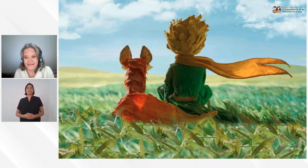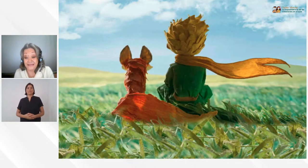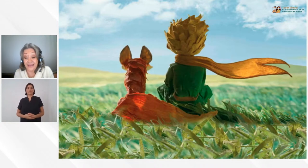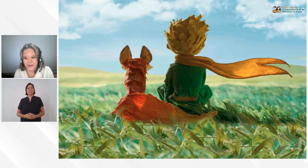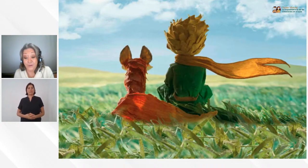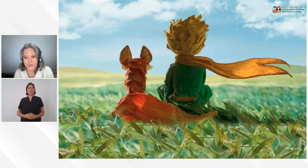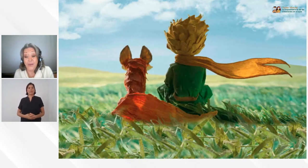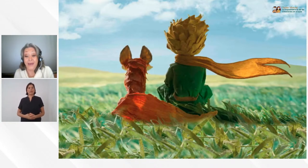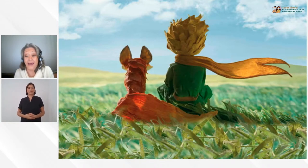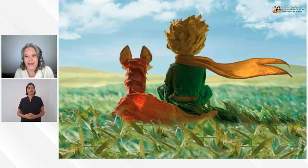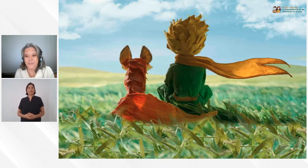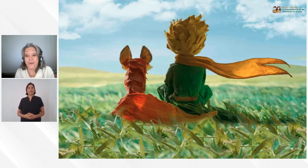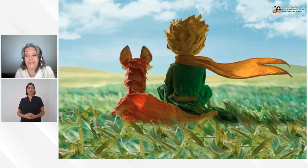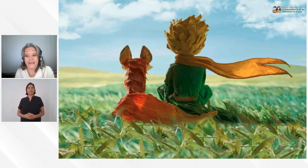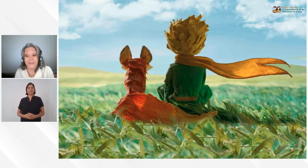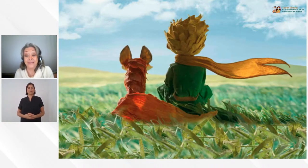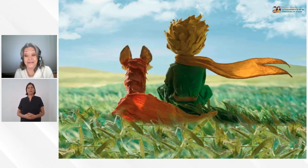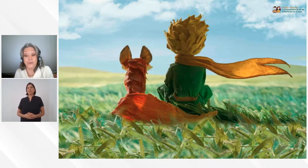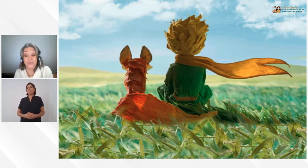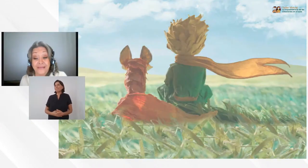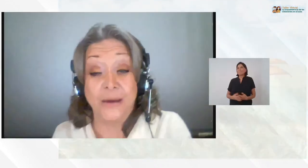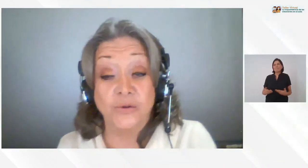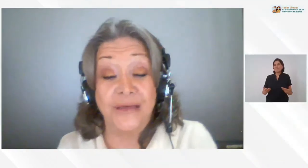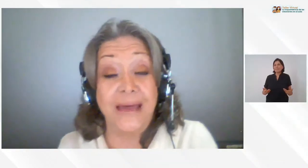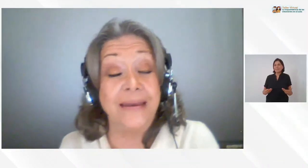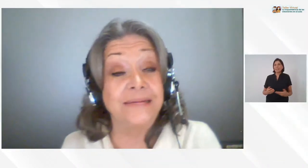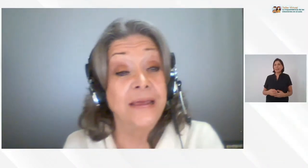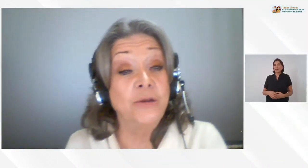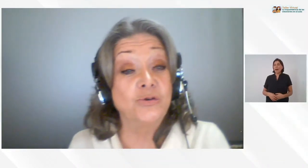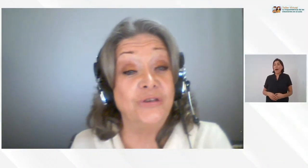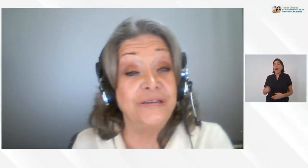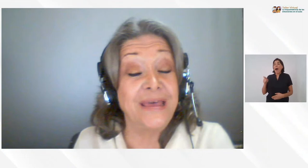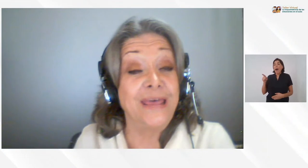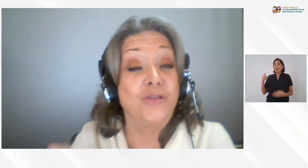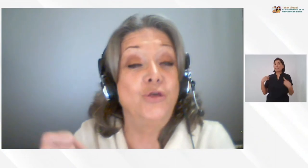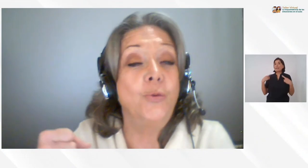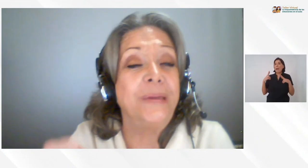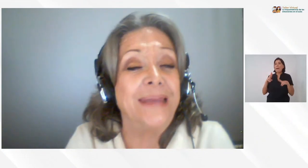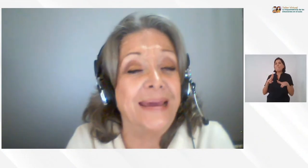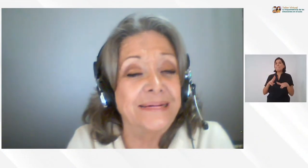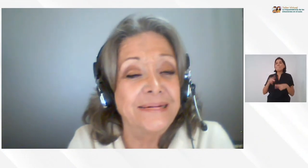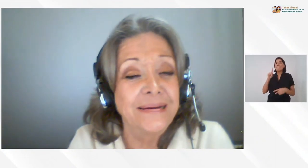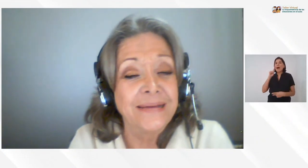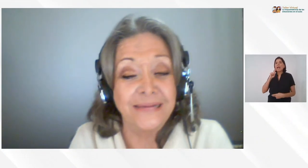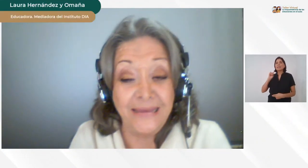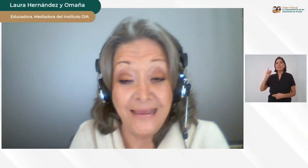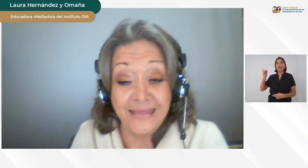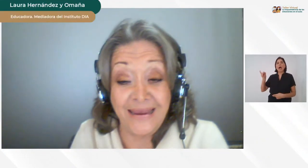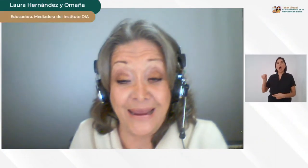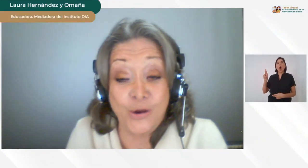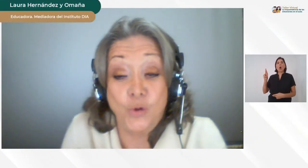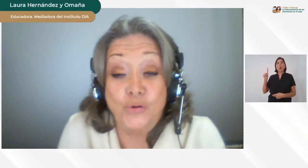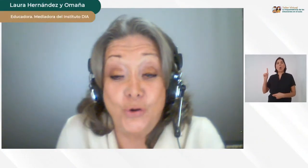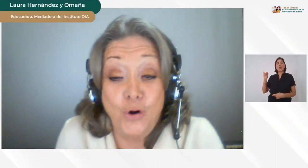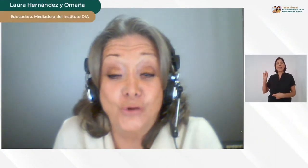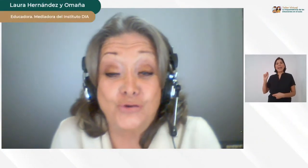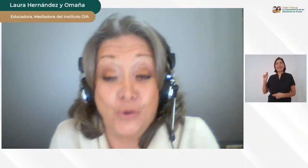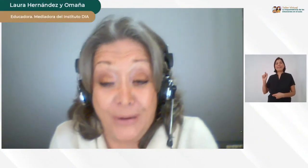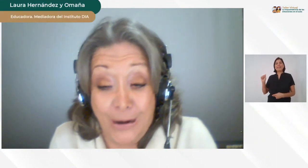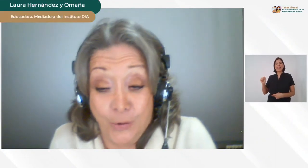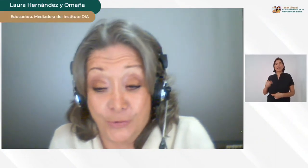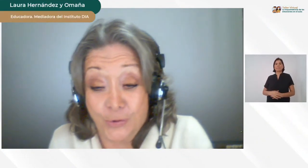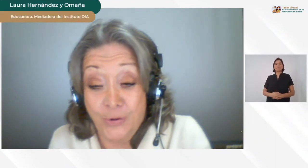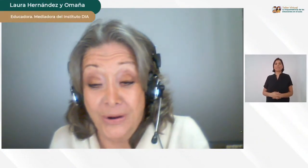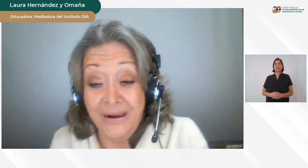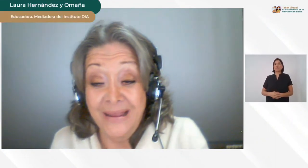¿Les dice algo? Ah, por aquí la maestra Julieta González nos dice dominar, ¿sí? Tener control sobre